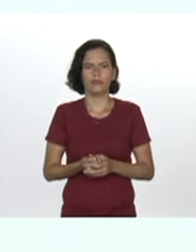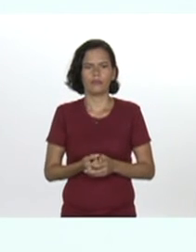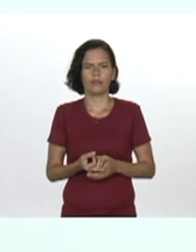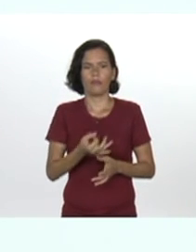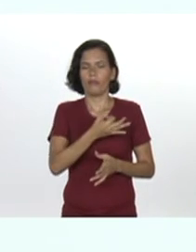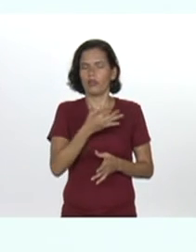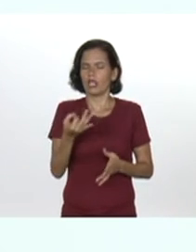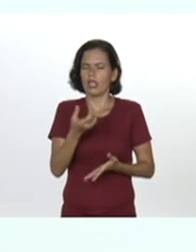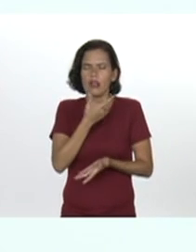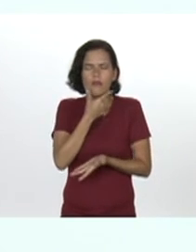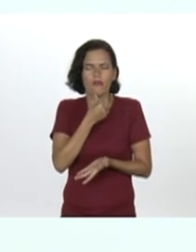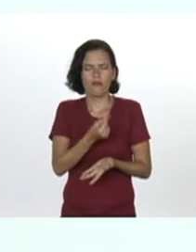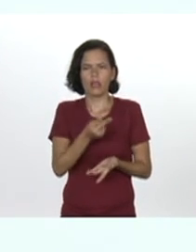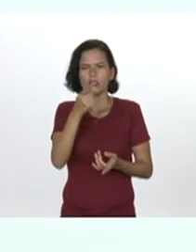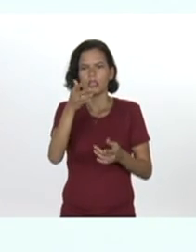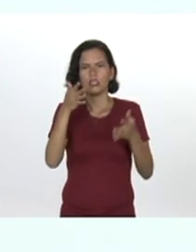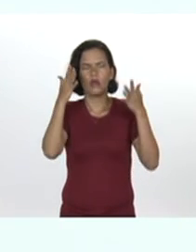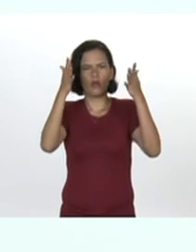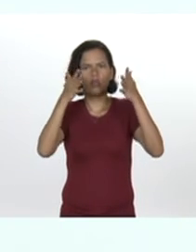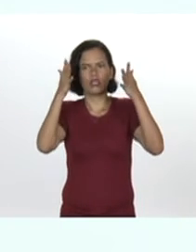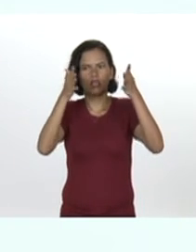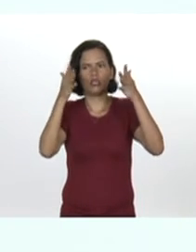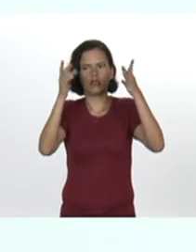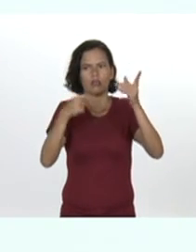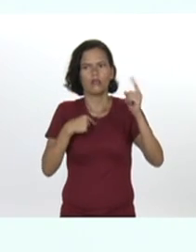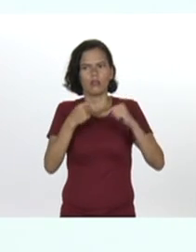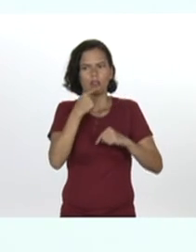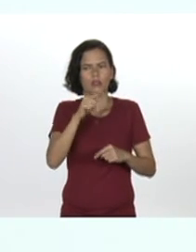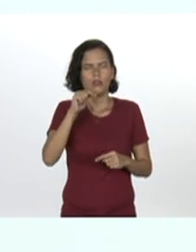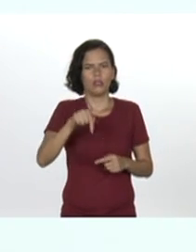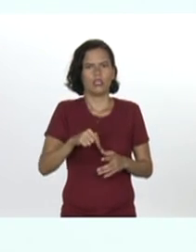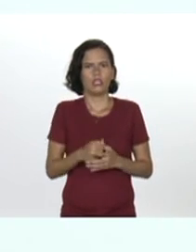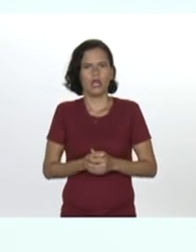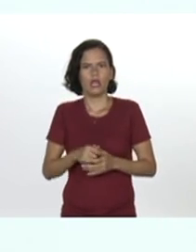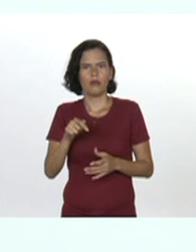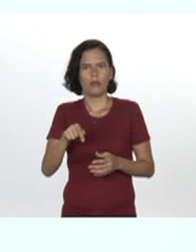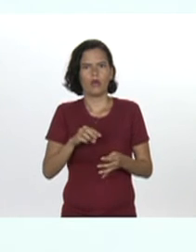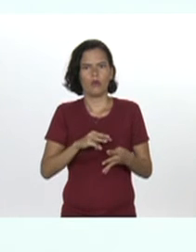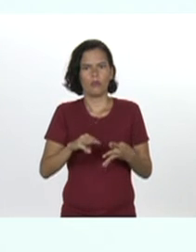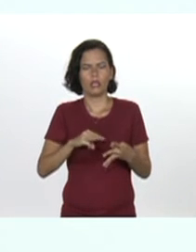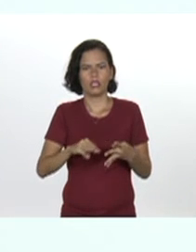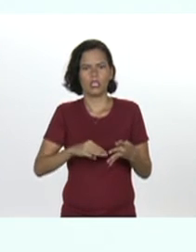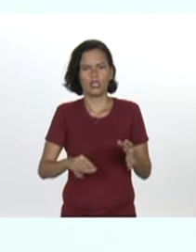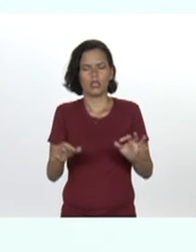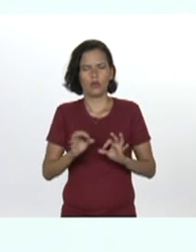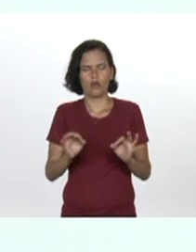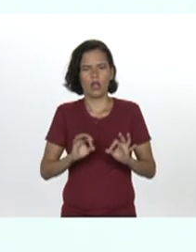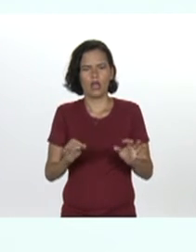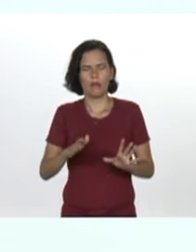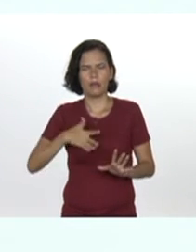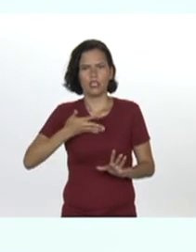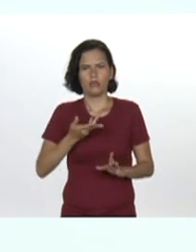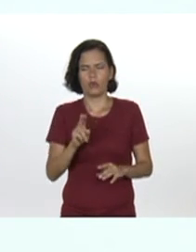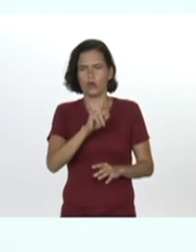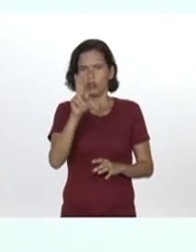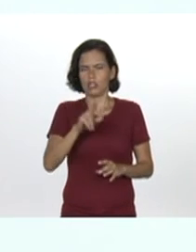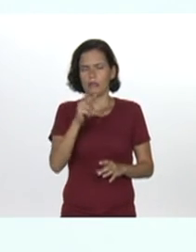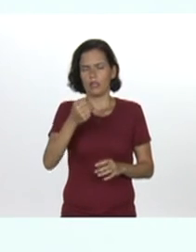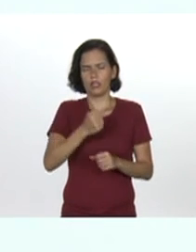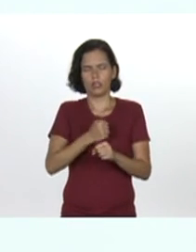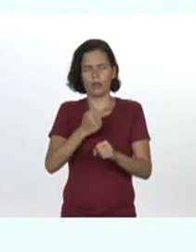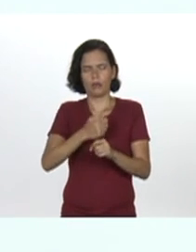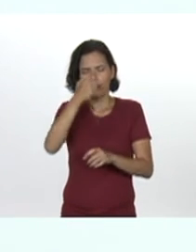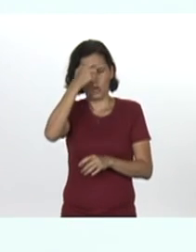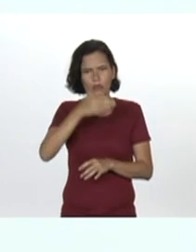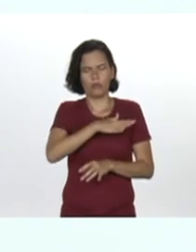Excelente, súper sencillas esas orientaciones que nos acaba de dar, profe. Además, este es un material que no solo va a servir para que lo trabajemos con la población